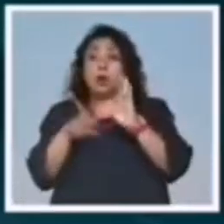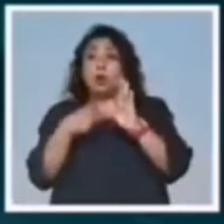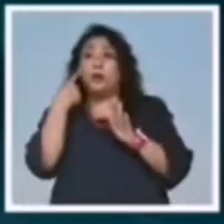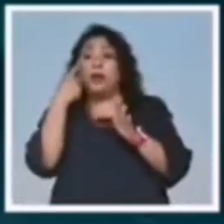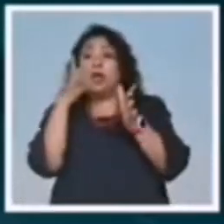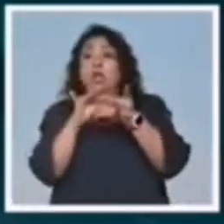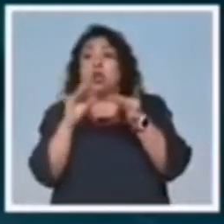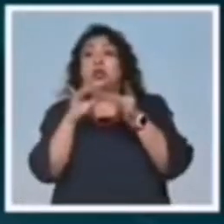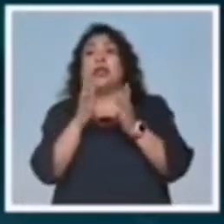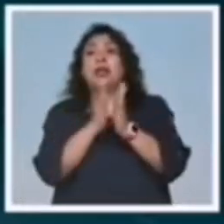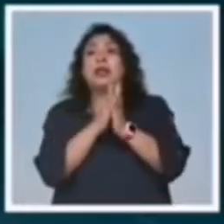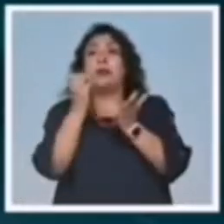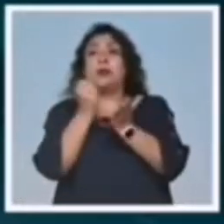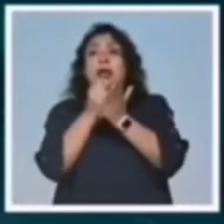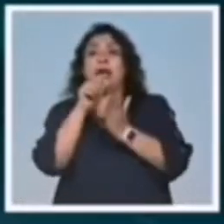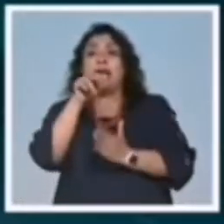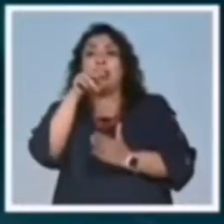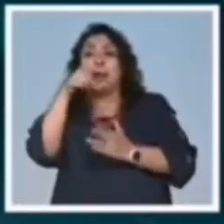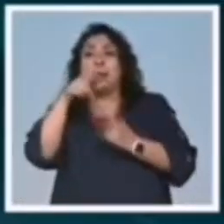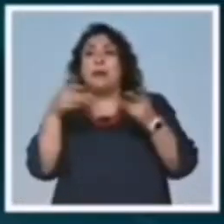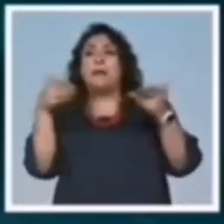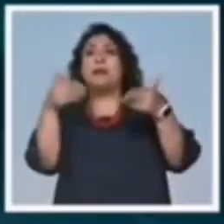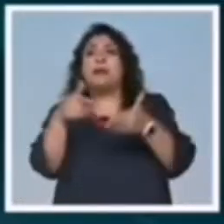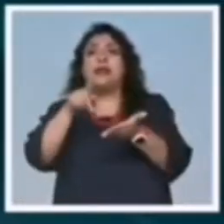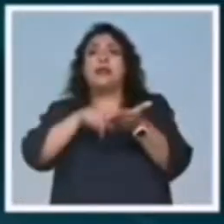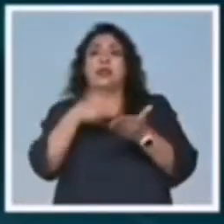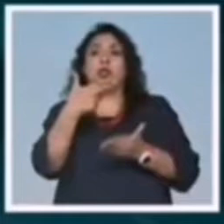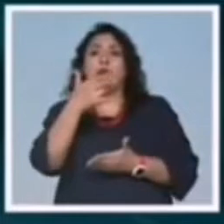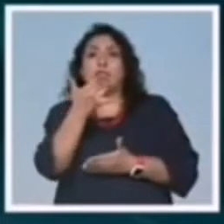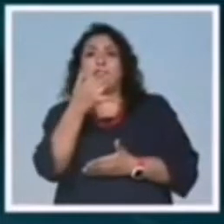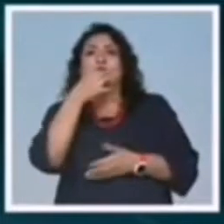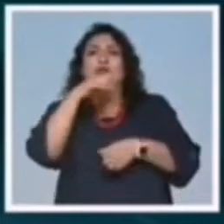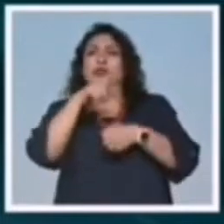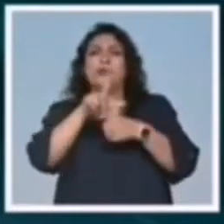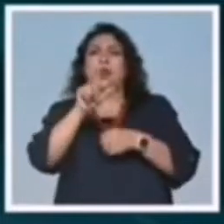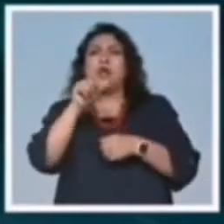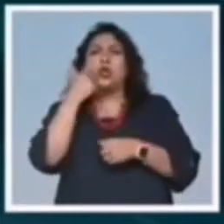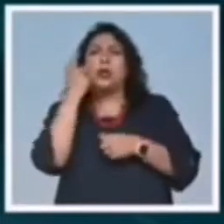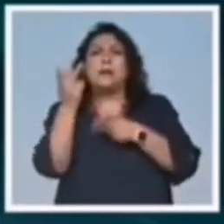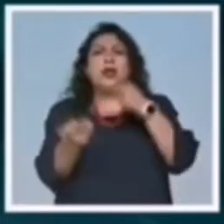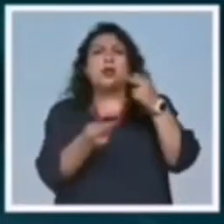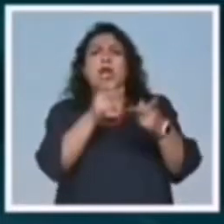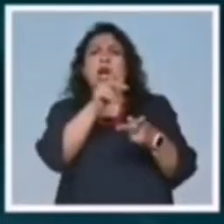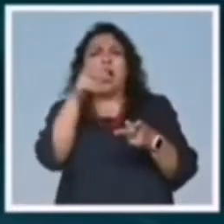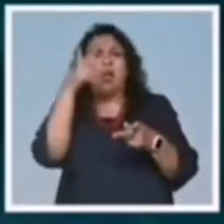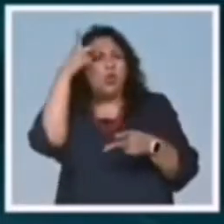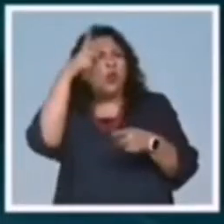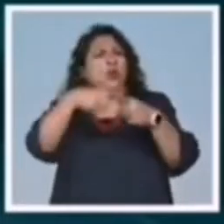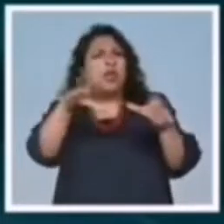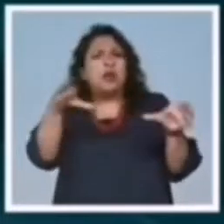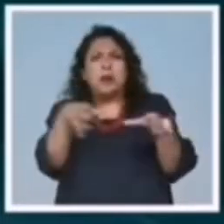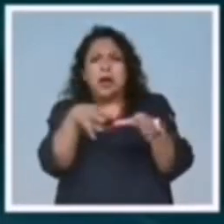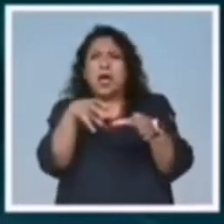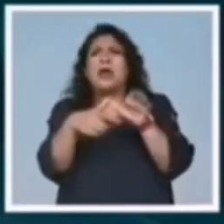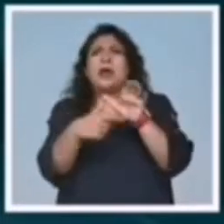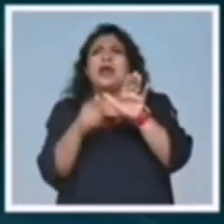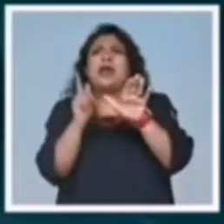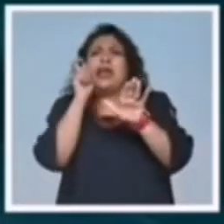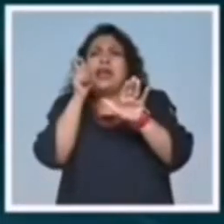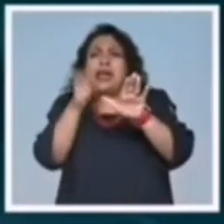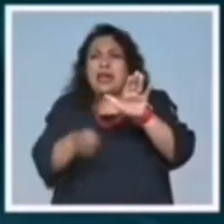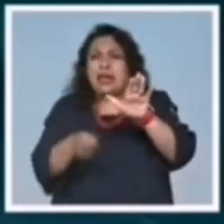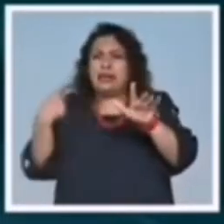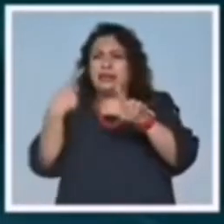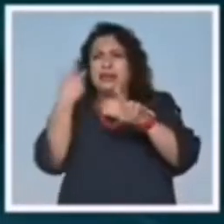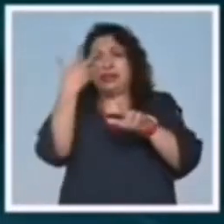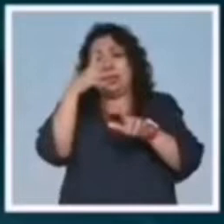libro publicado por Anagrama y presentado durante el Hay Festival, no busca cuestionar la propiedad de las colecciones. El acercamiento que hacen